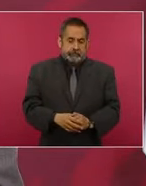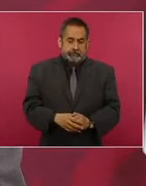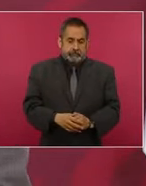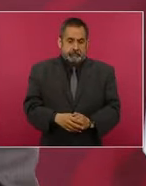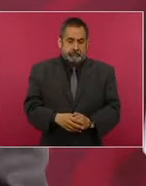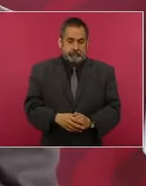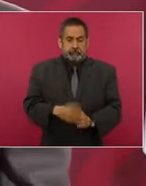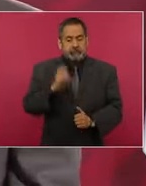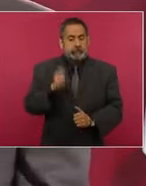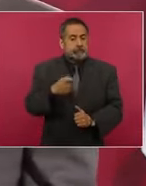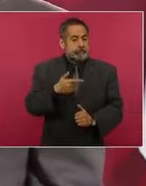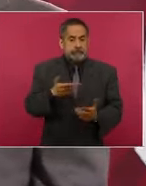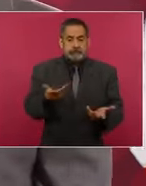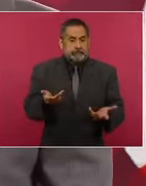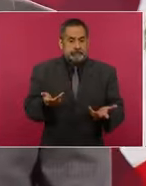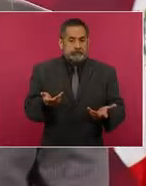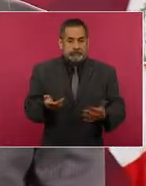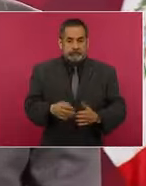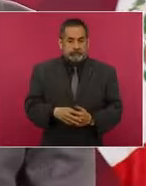de